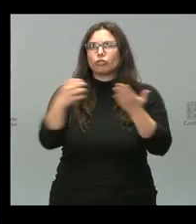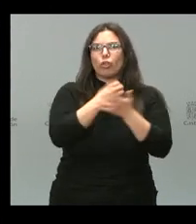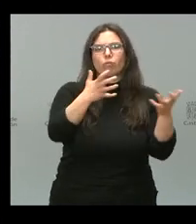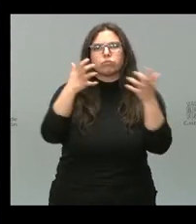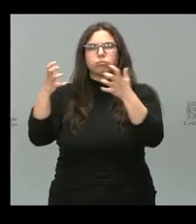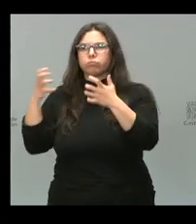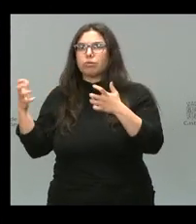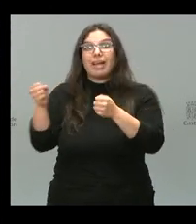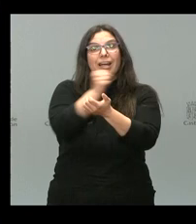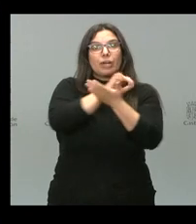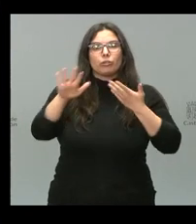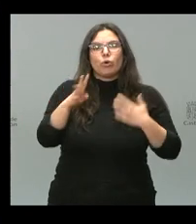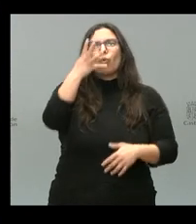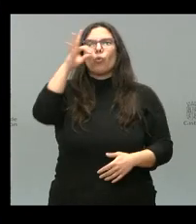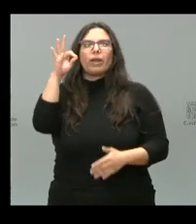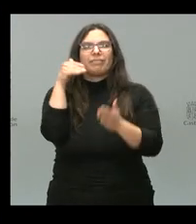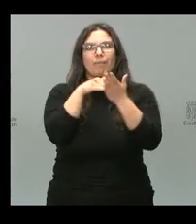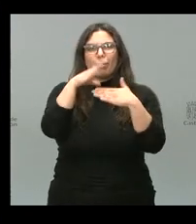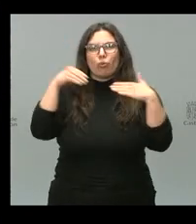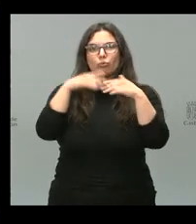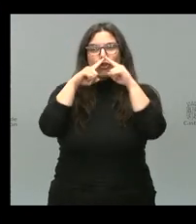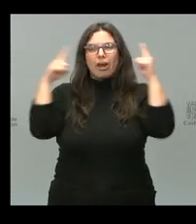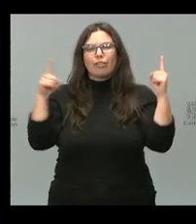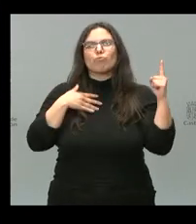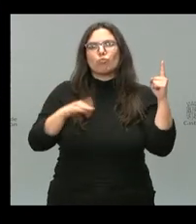una medida de 40.000 usuarios